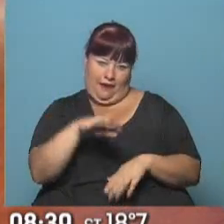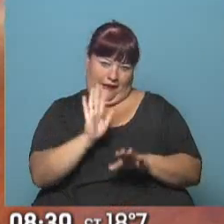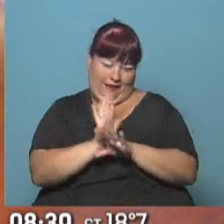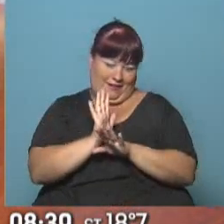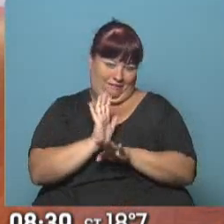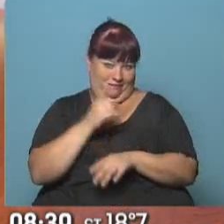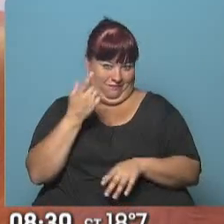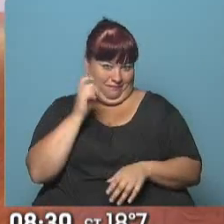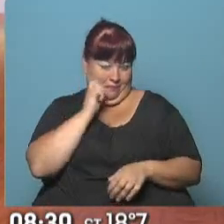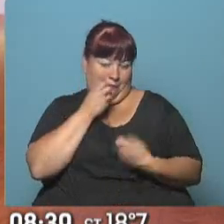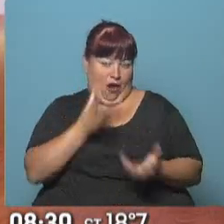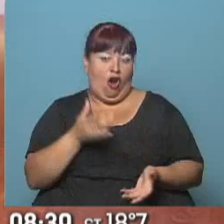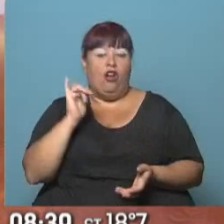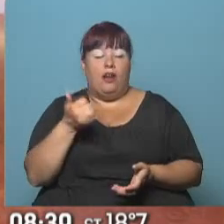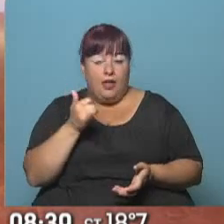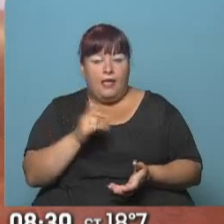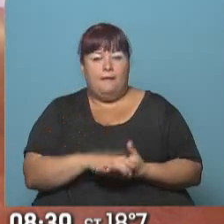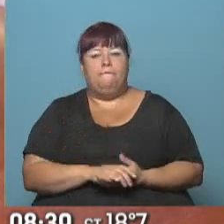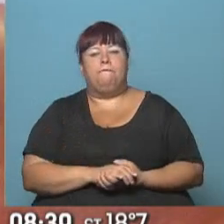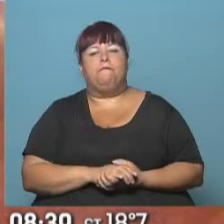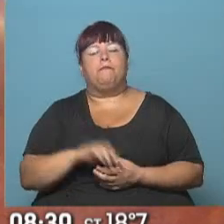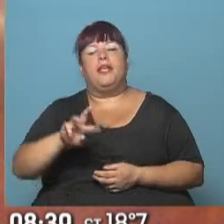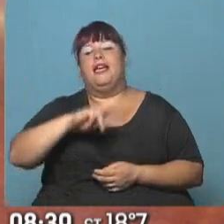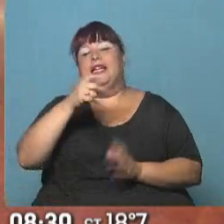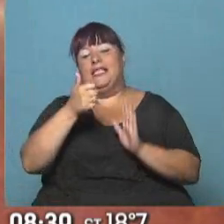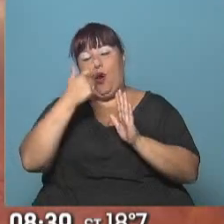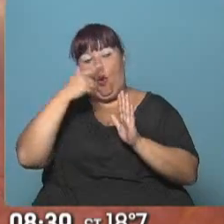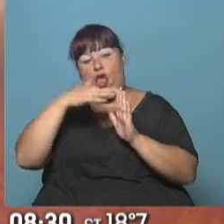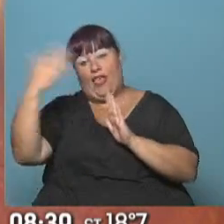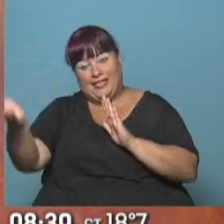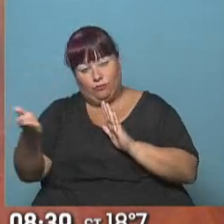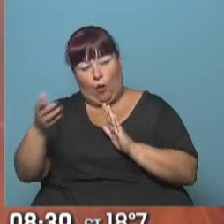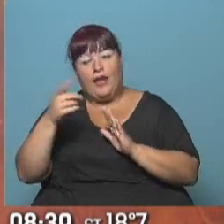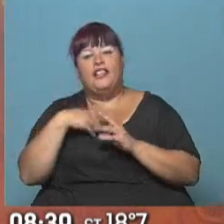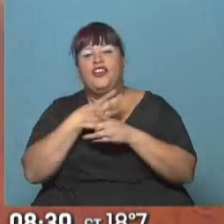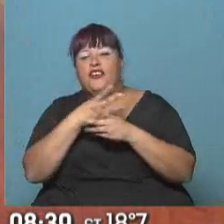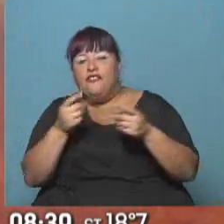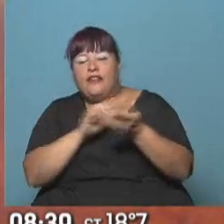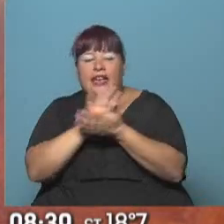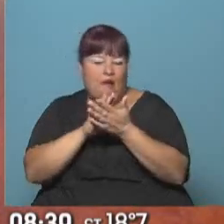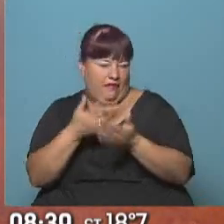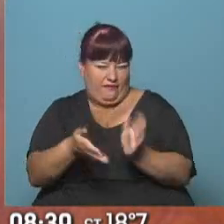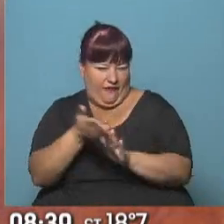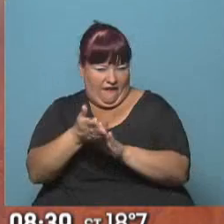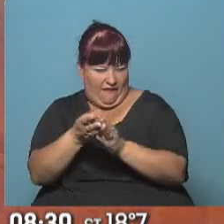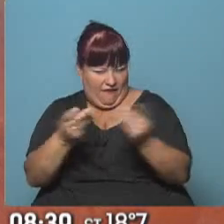Sí, totalmente. Y además, en el segundo semestre estamos terminando de cerrar, pero ya